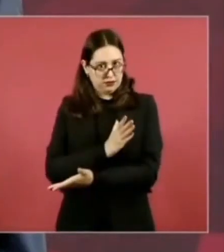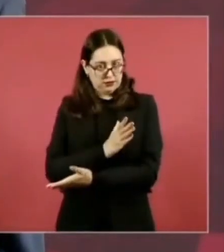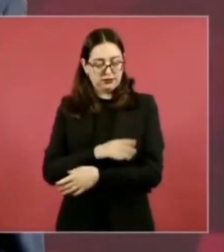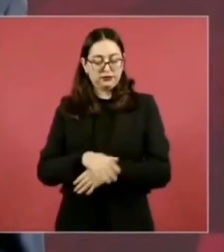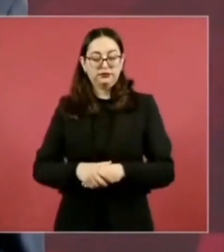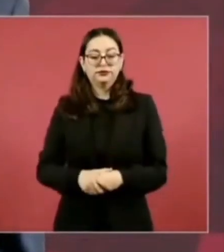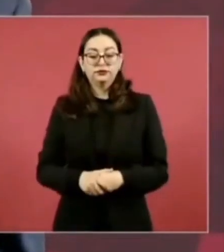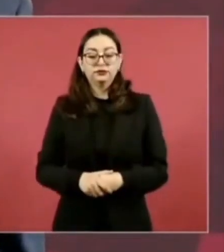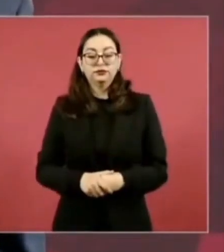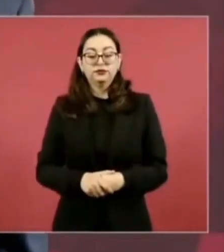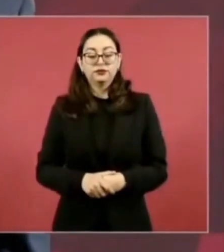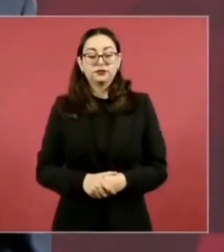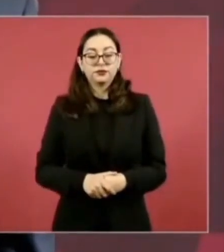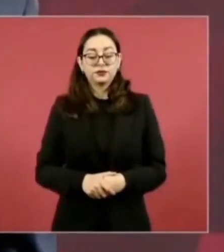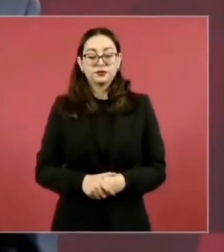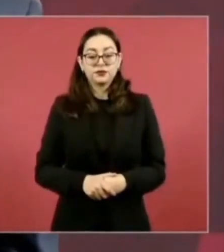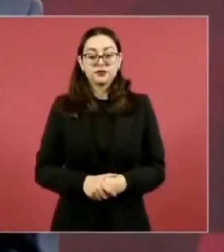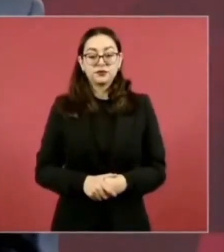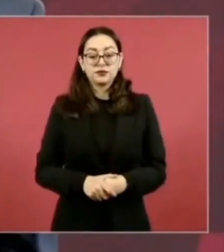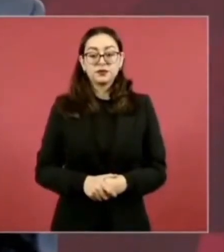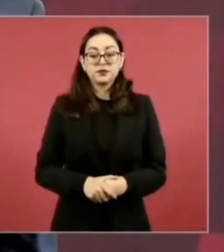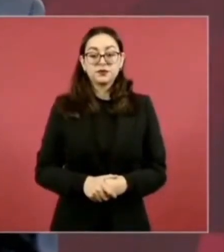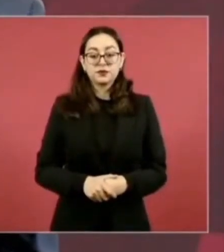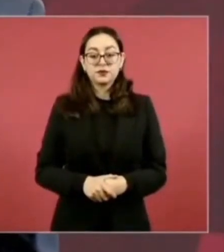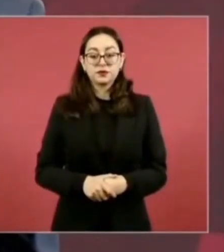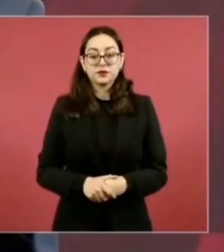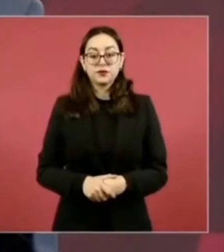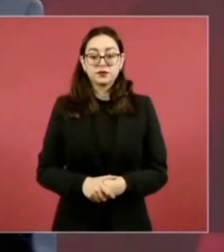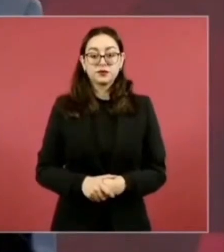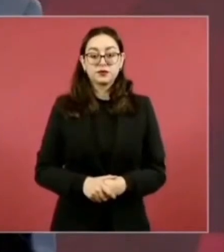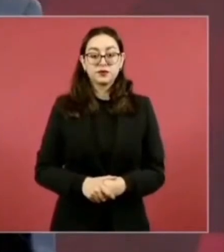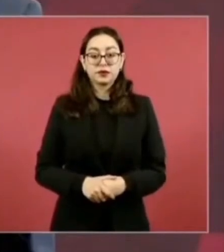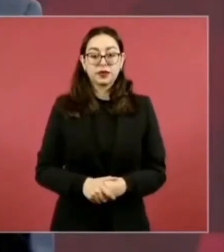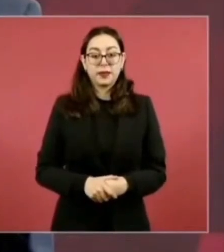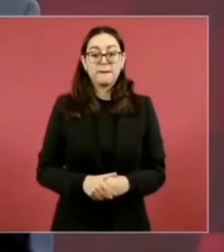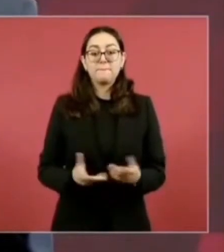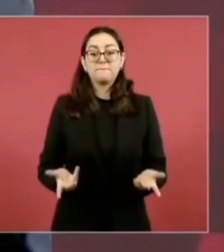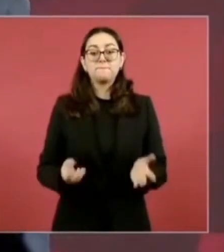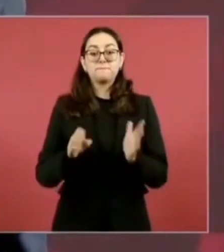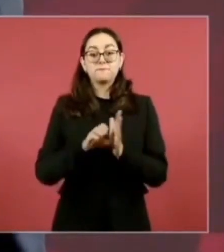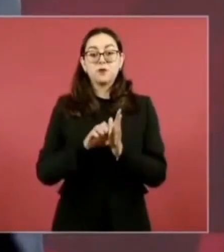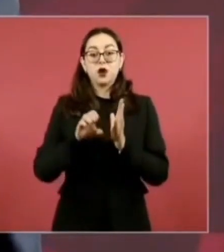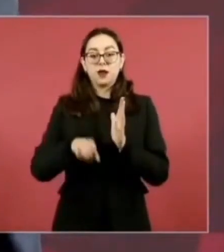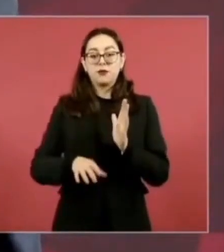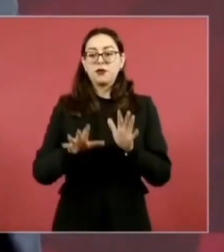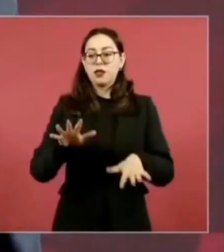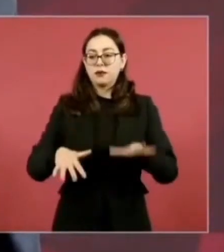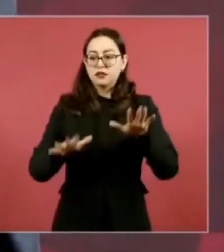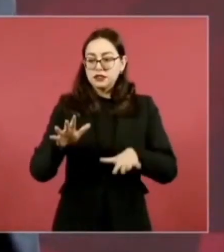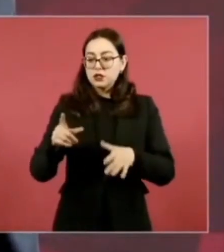Por ejemplo, sí hay en algunos centros turísticos,